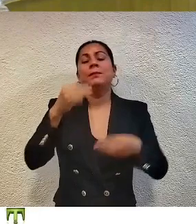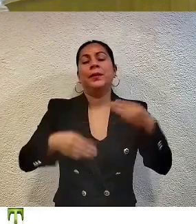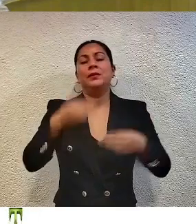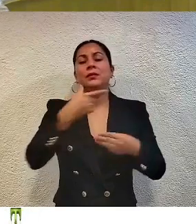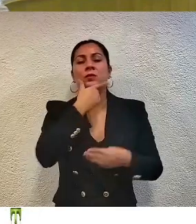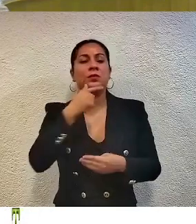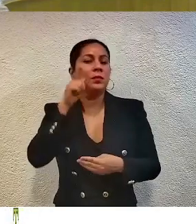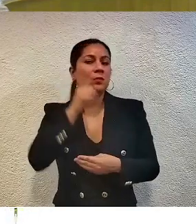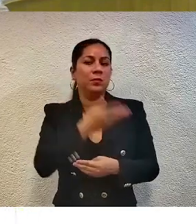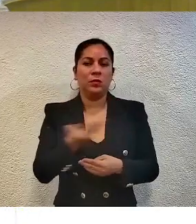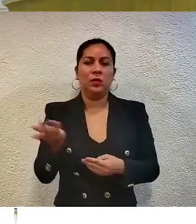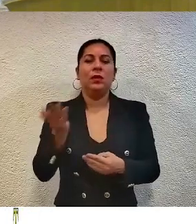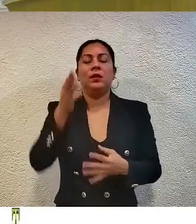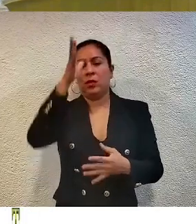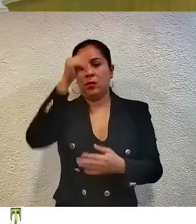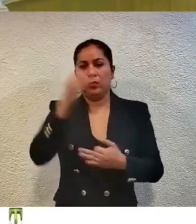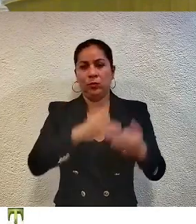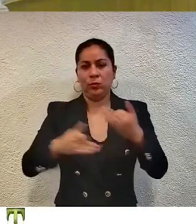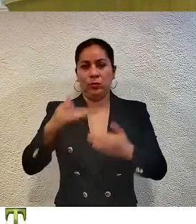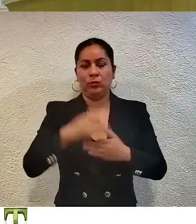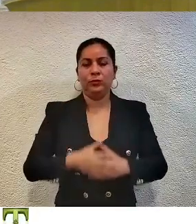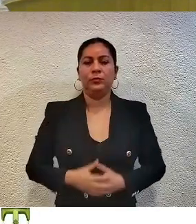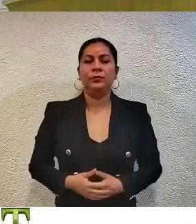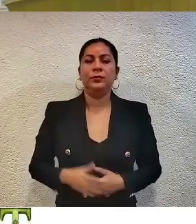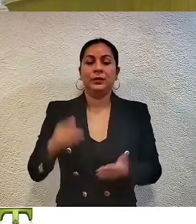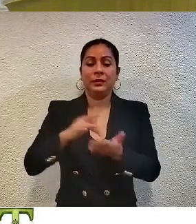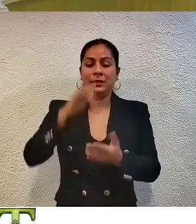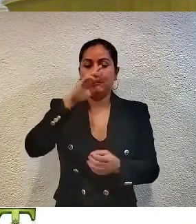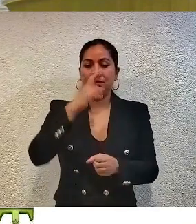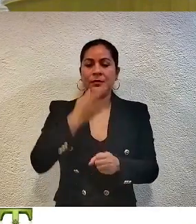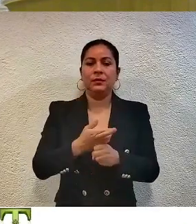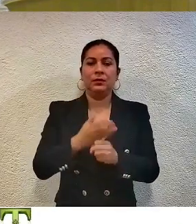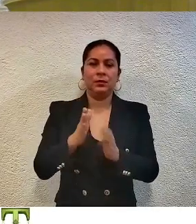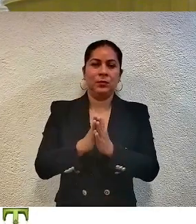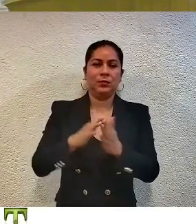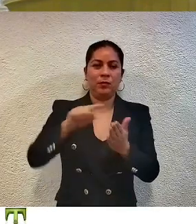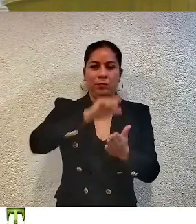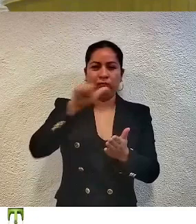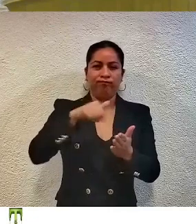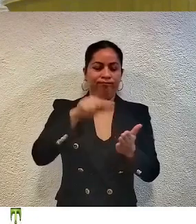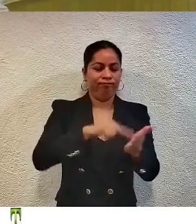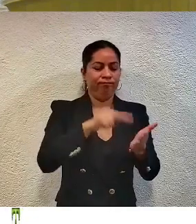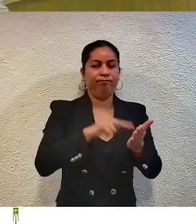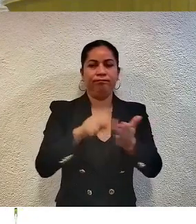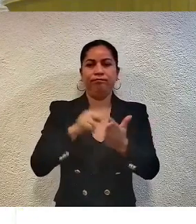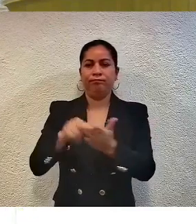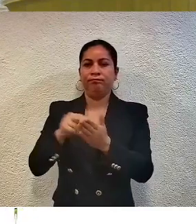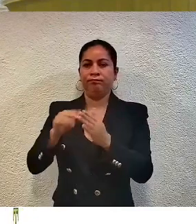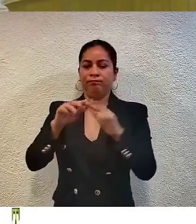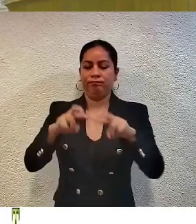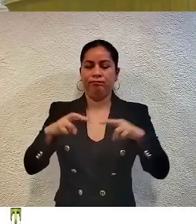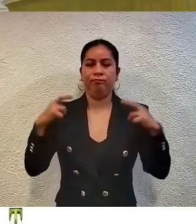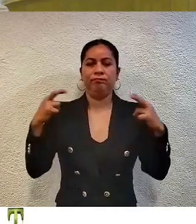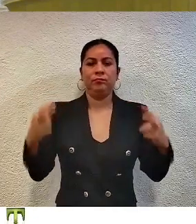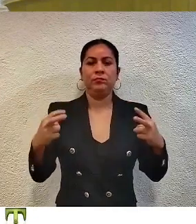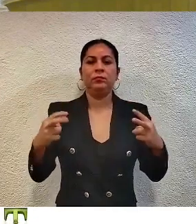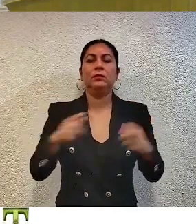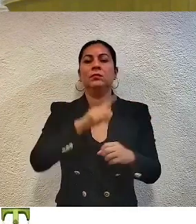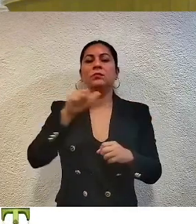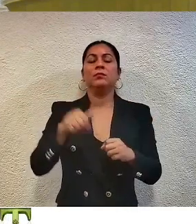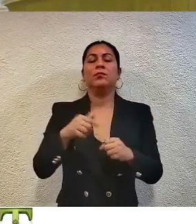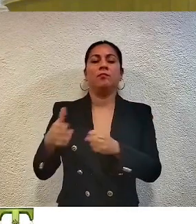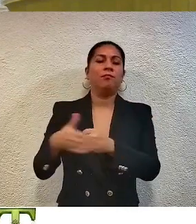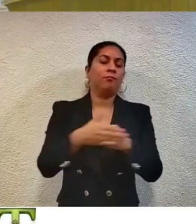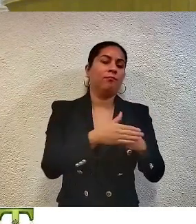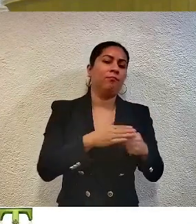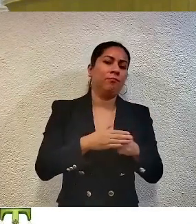proyecto de resolución fue aprobado por unanimidad de votos. Gracias, secretario. Sírvase recabar las firmas a la conclusión de la presente sesión y, en consecuencia,